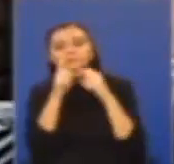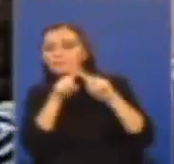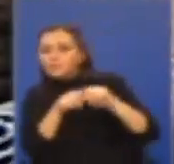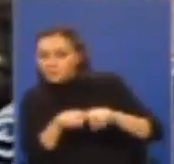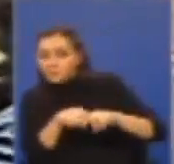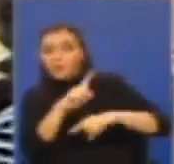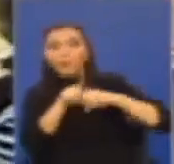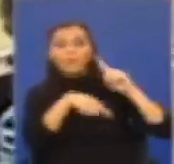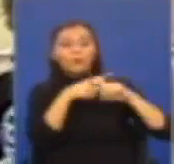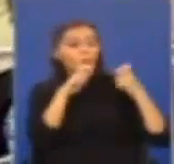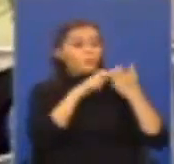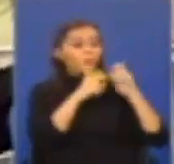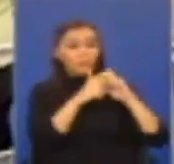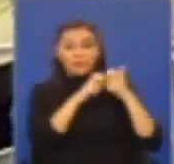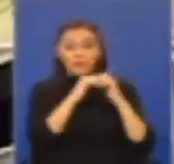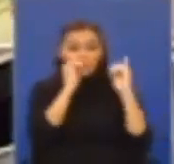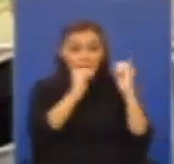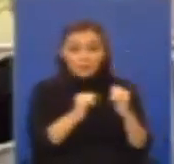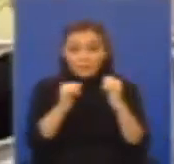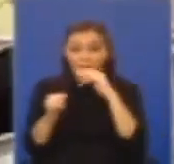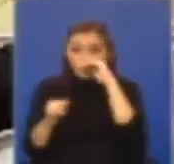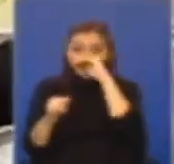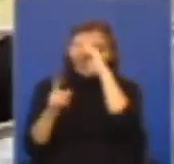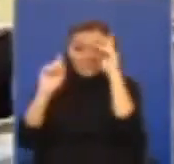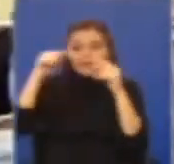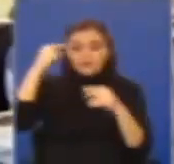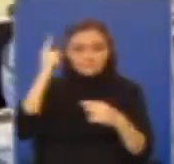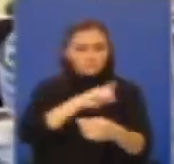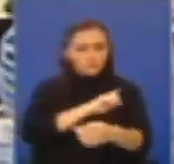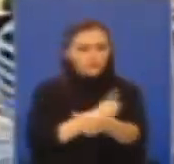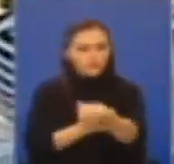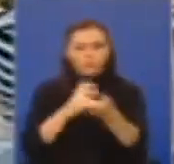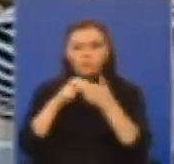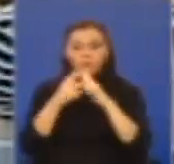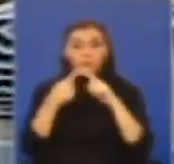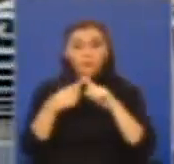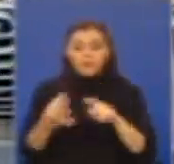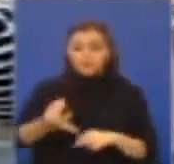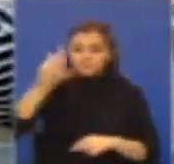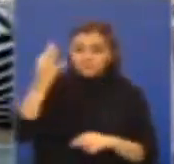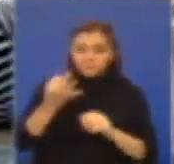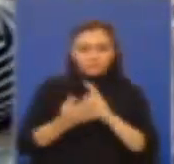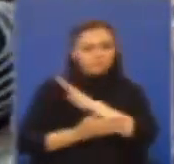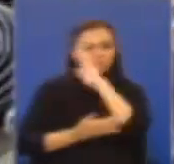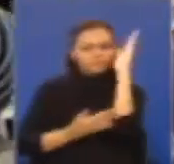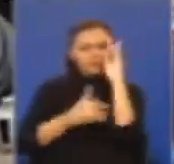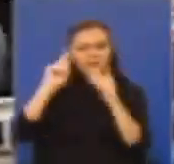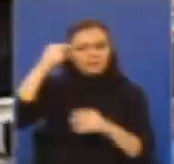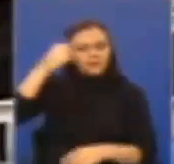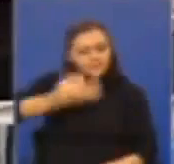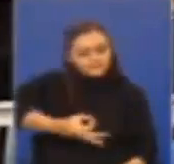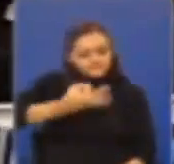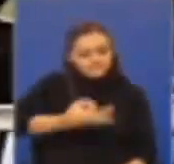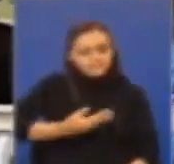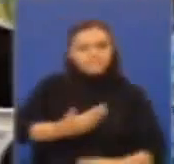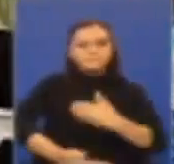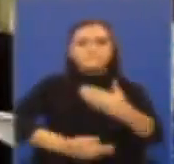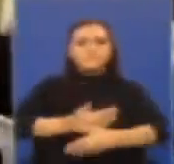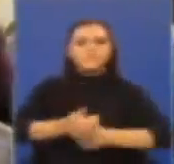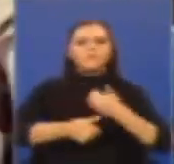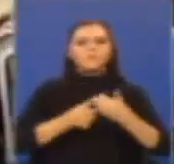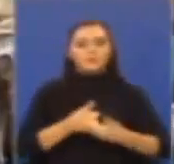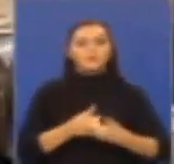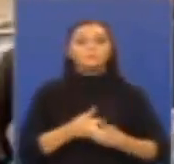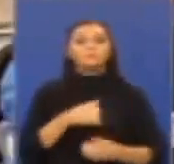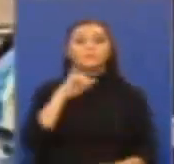esos problemas colectivos sean mayores que los problemas individuales y se necesite un Estado más fuerte, etc. Pero la regla es que se necesita un Estado eficiente. Bueno,